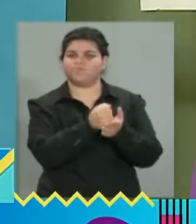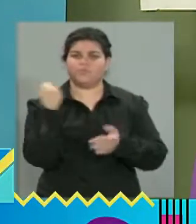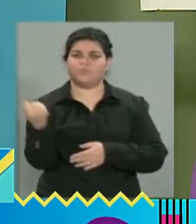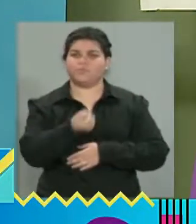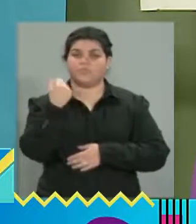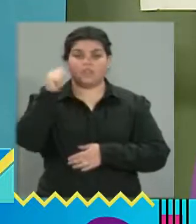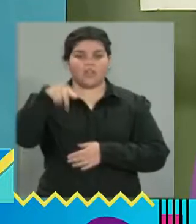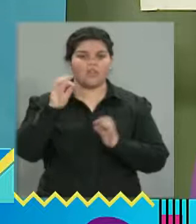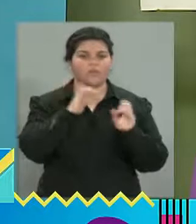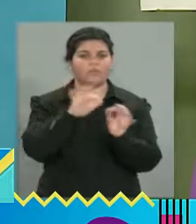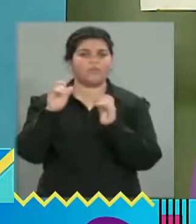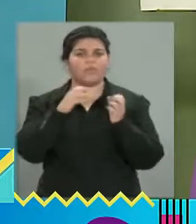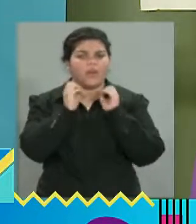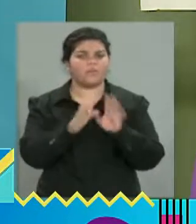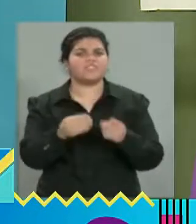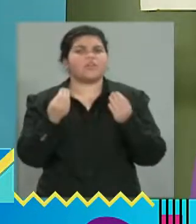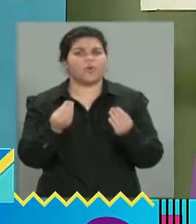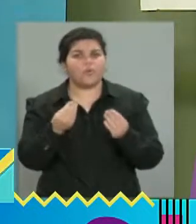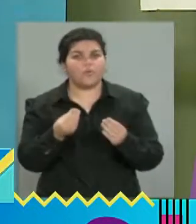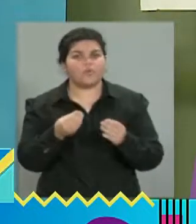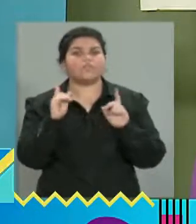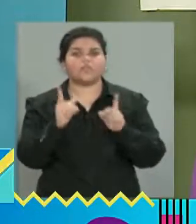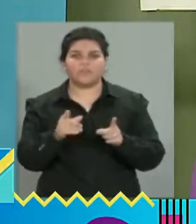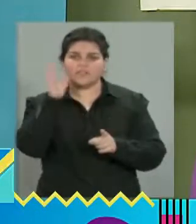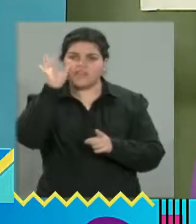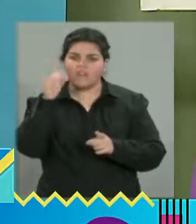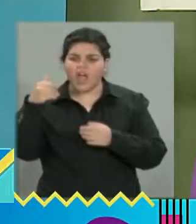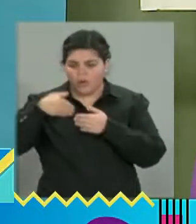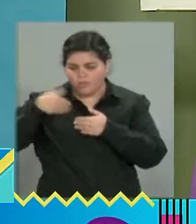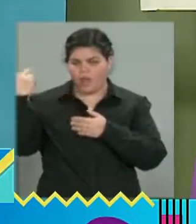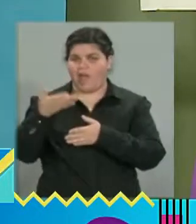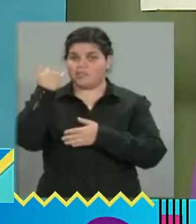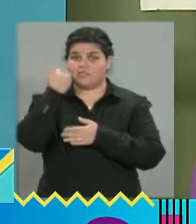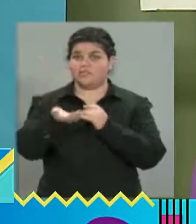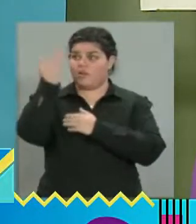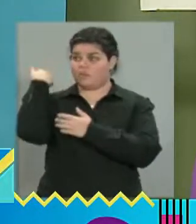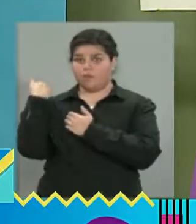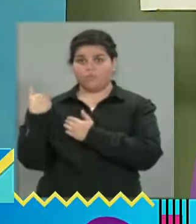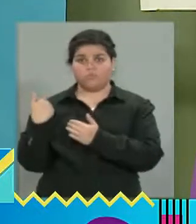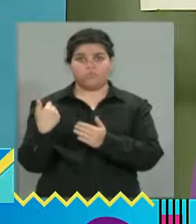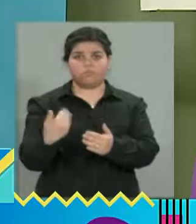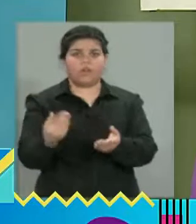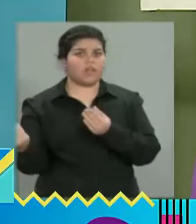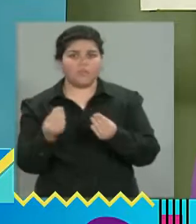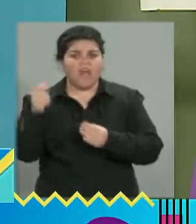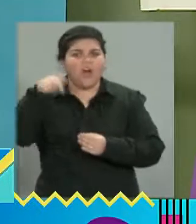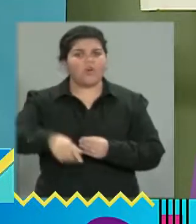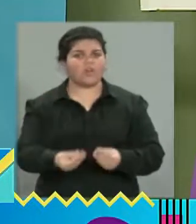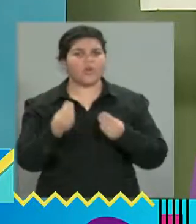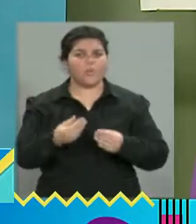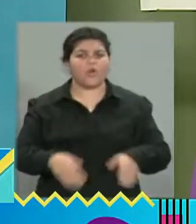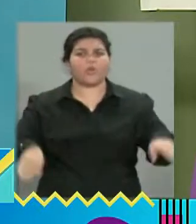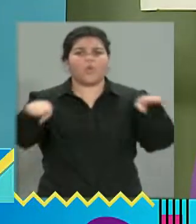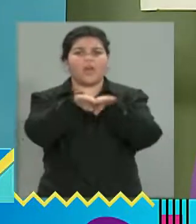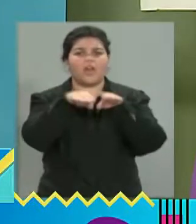abrió ese debate en nuestro país y qué está pasando actualmente con este reconocimiento de derechos, con la igualdad, con la diversidad. Las